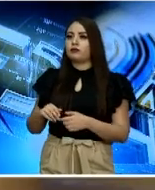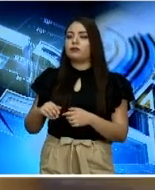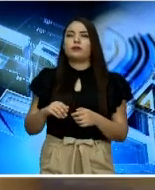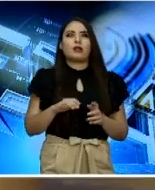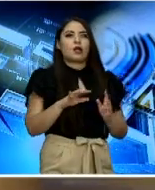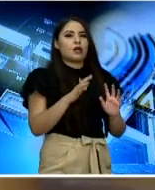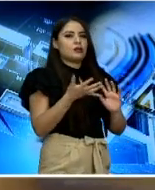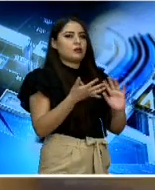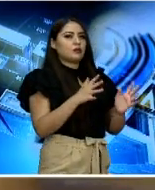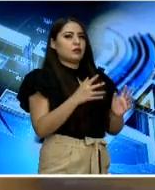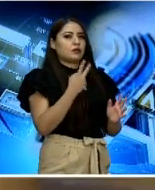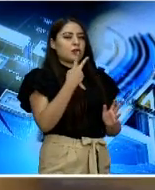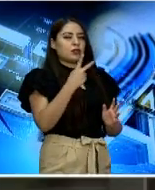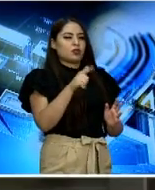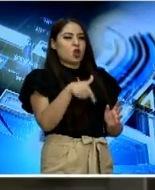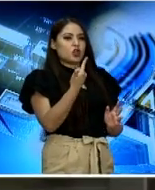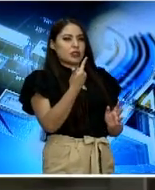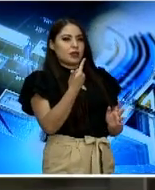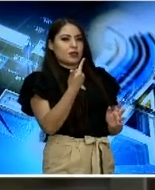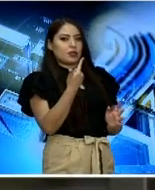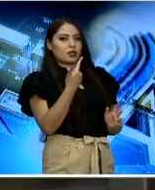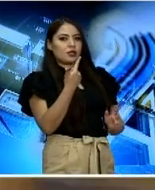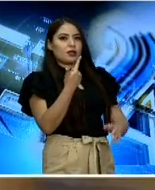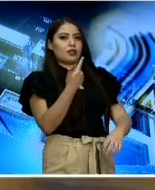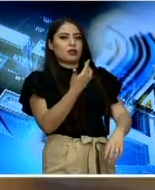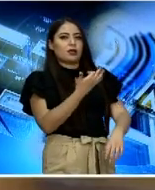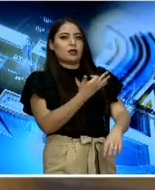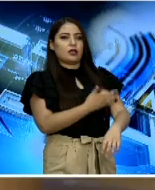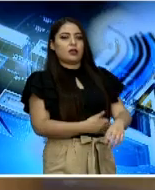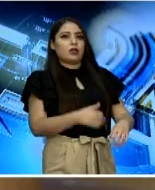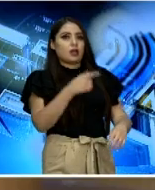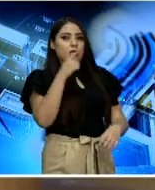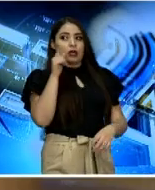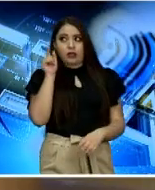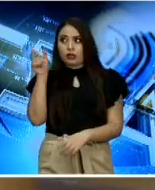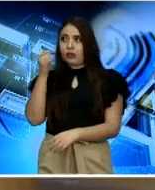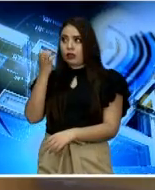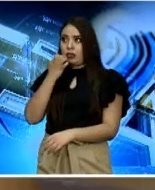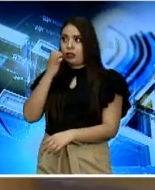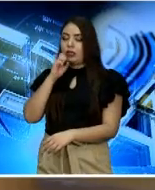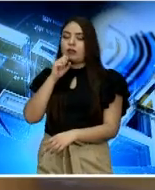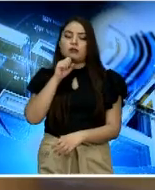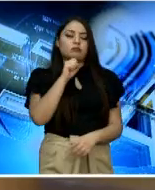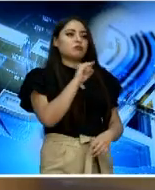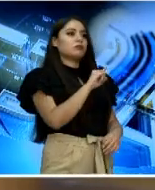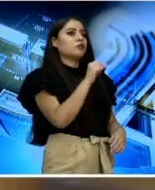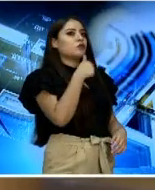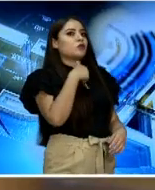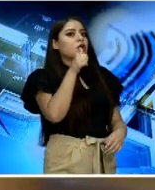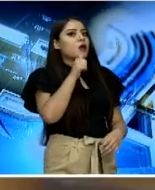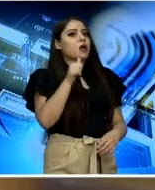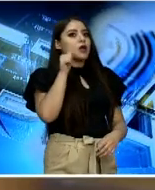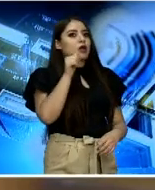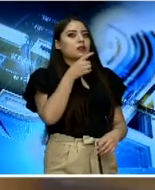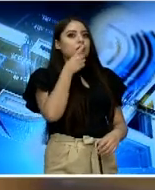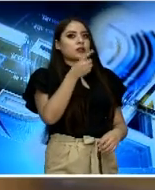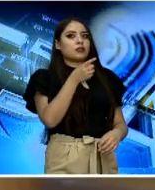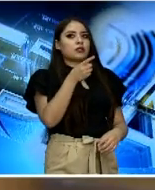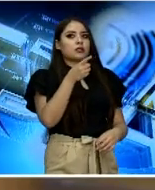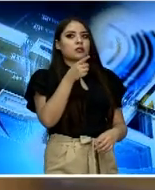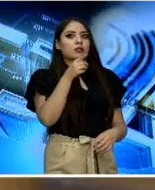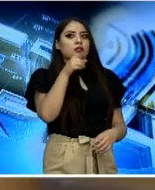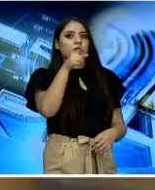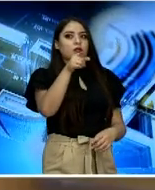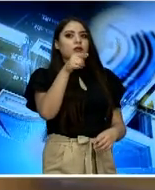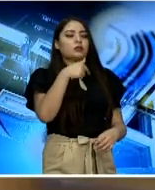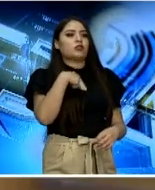12. ¿Ahí en el colegio? Sí. Sí, de hecho, yo ayer le dije todo que... Siempre tuve el apoyo de la